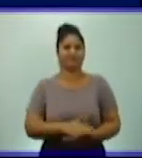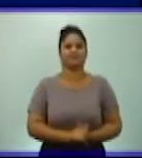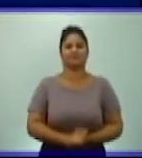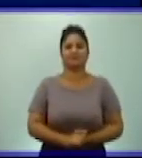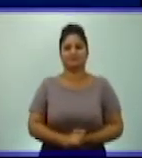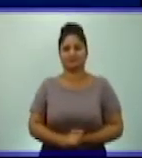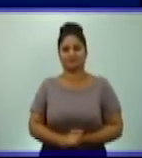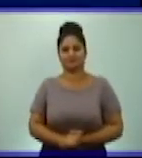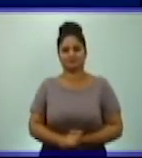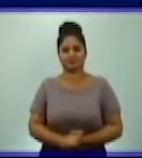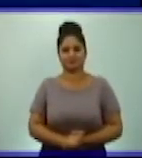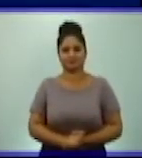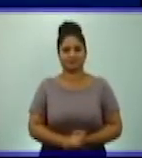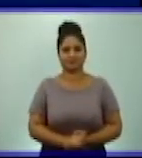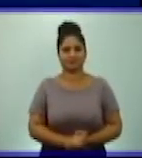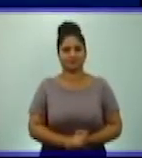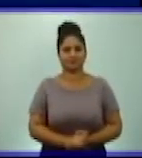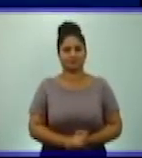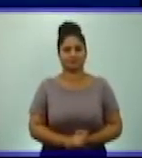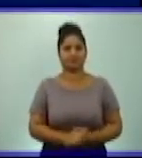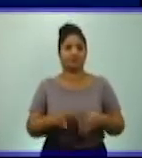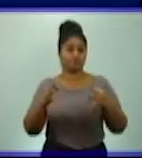1965 en Ciudad de México.